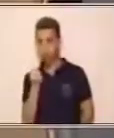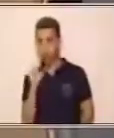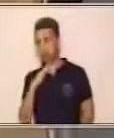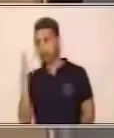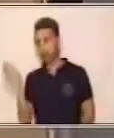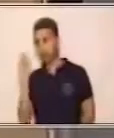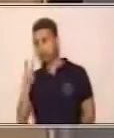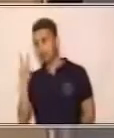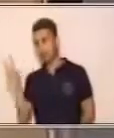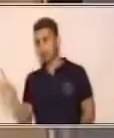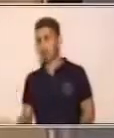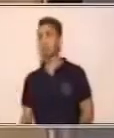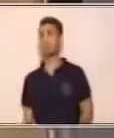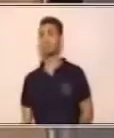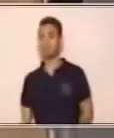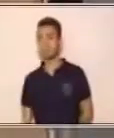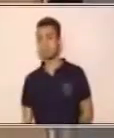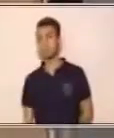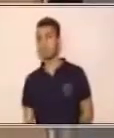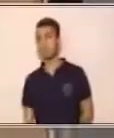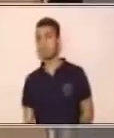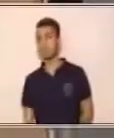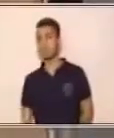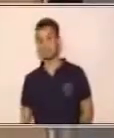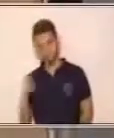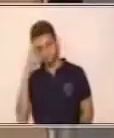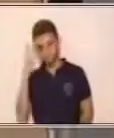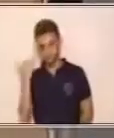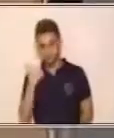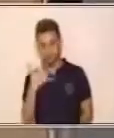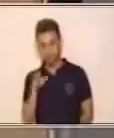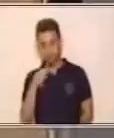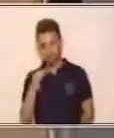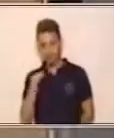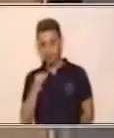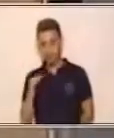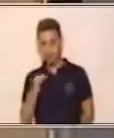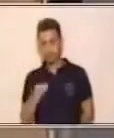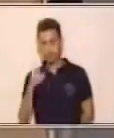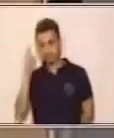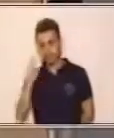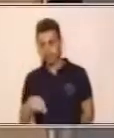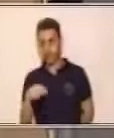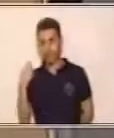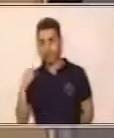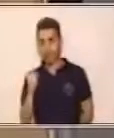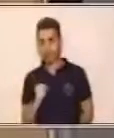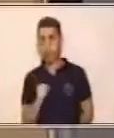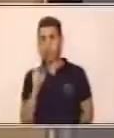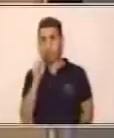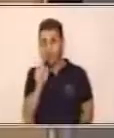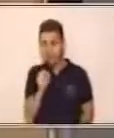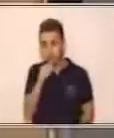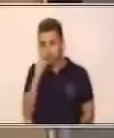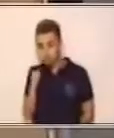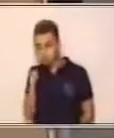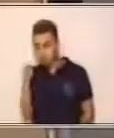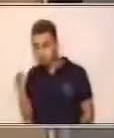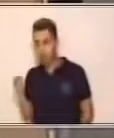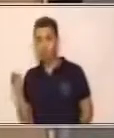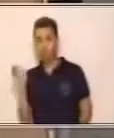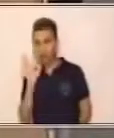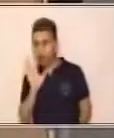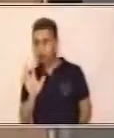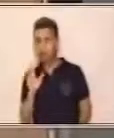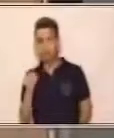1.22. Recuerda, ya lo hemos explicado en otras ocasiones, tenemos que hacer la colocación correspondiente de